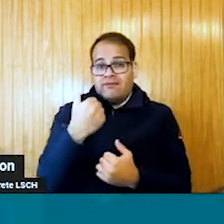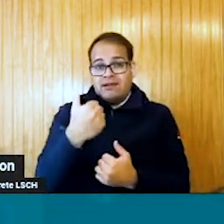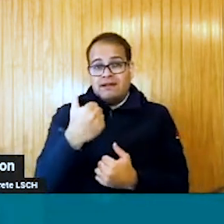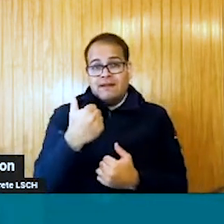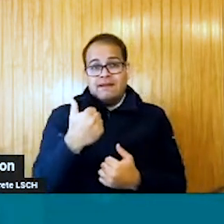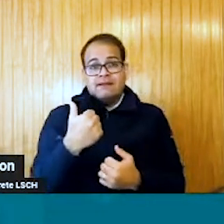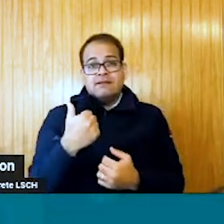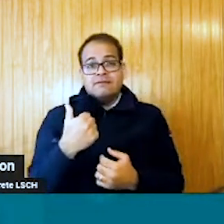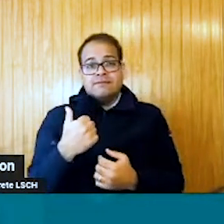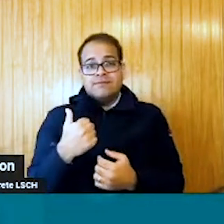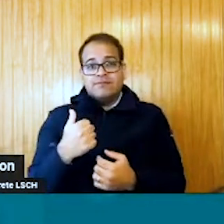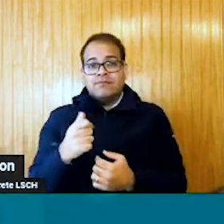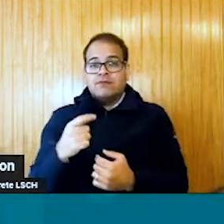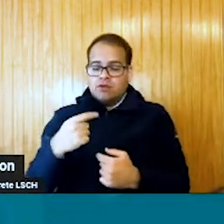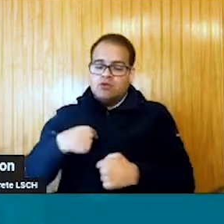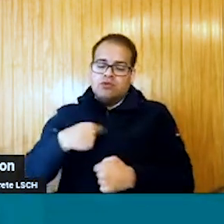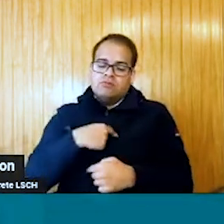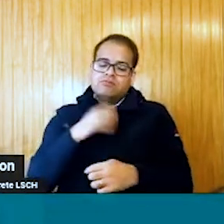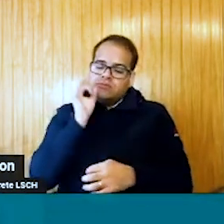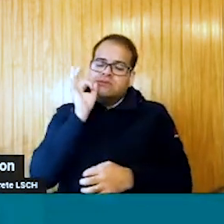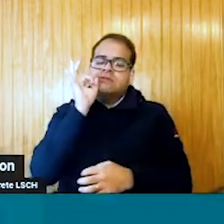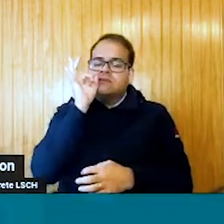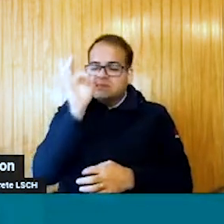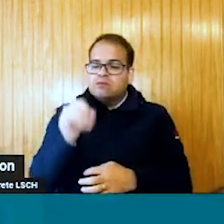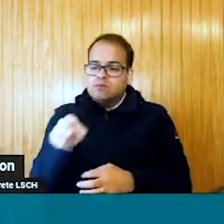eso lo quiero nombrar también.